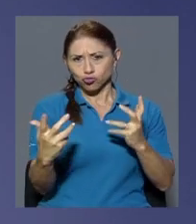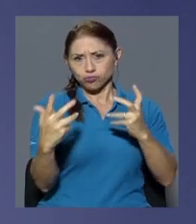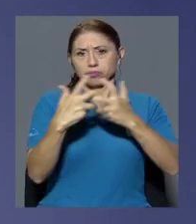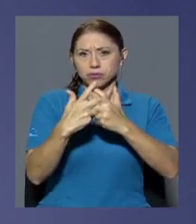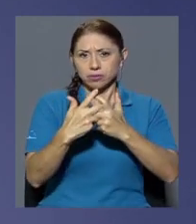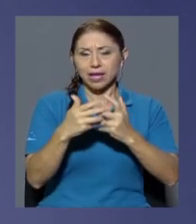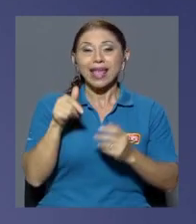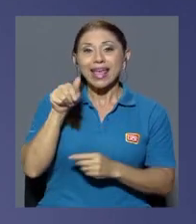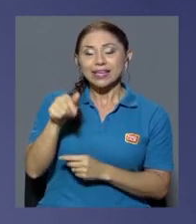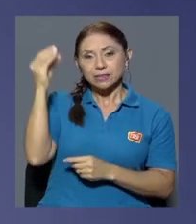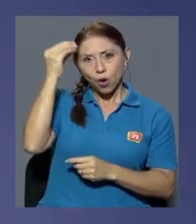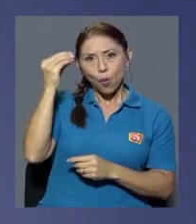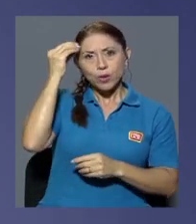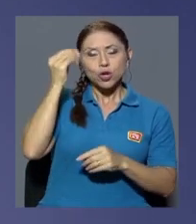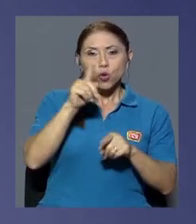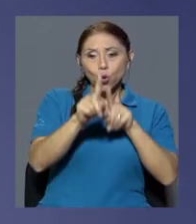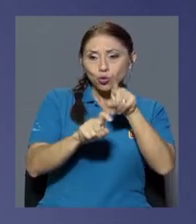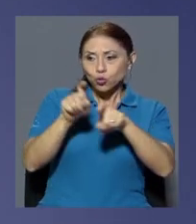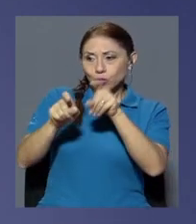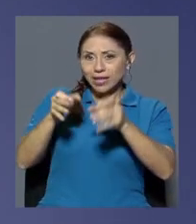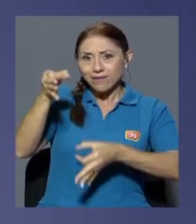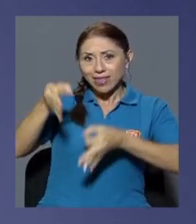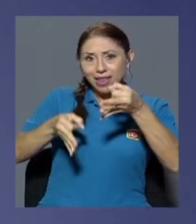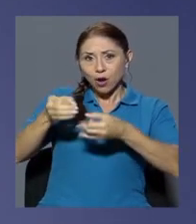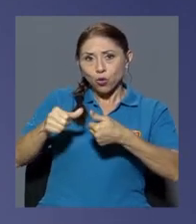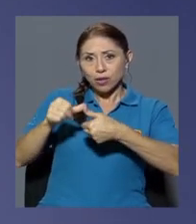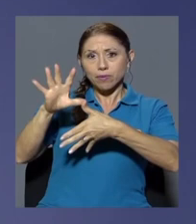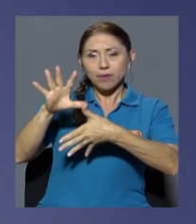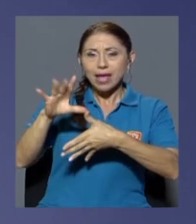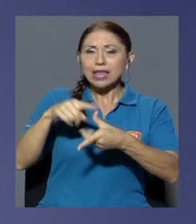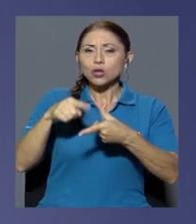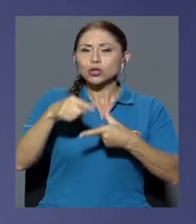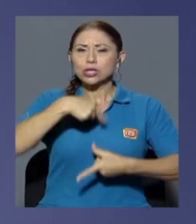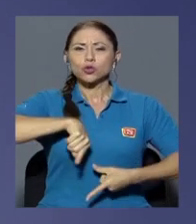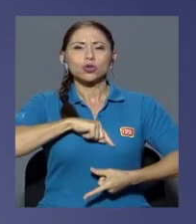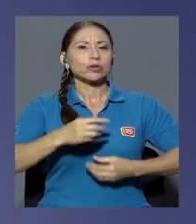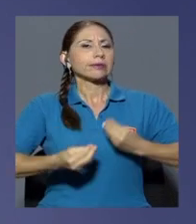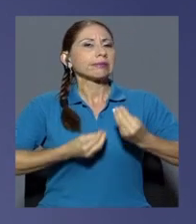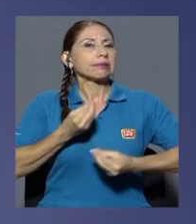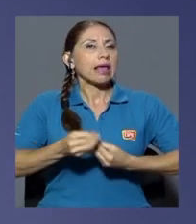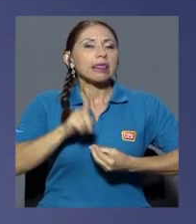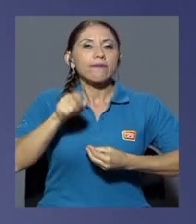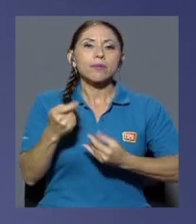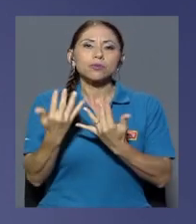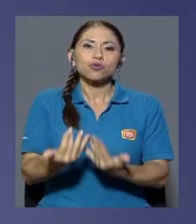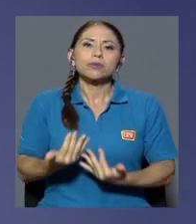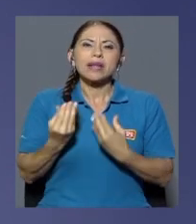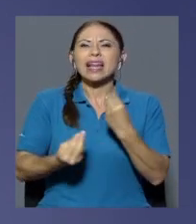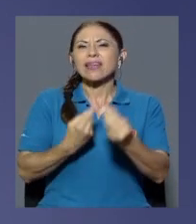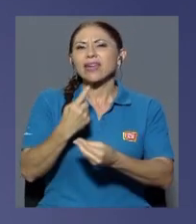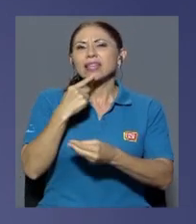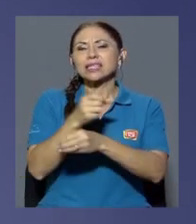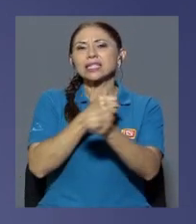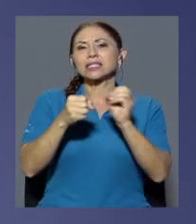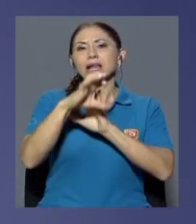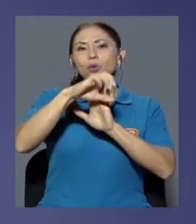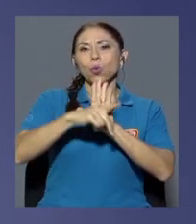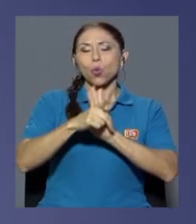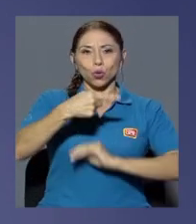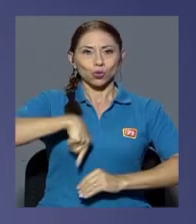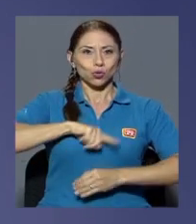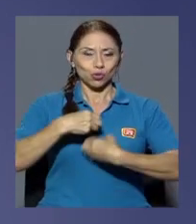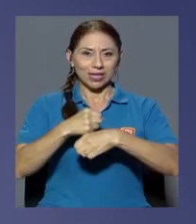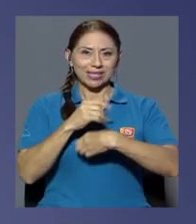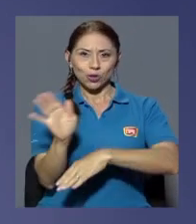consultiva de alguna manera nos pone en jaque y tendríamos que esperar que va a decir sala constitucional estamos haciendo televisión